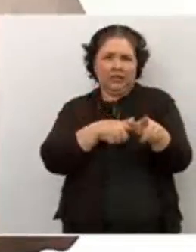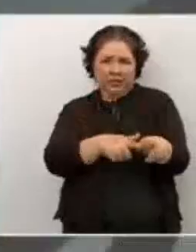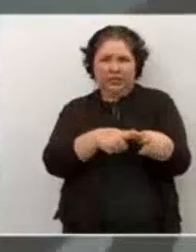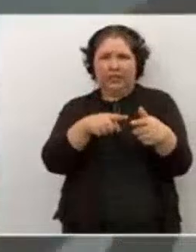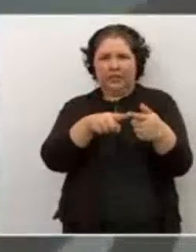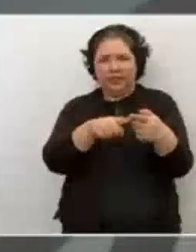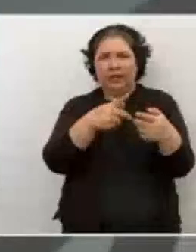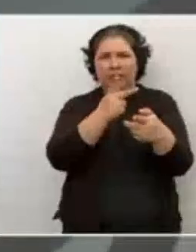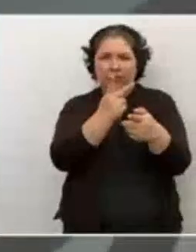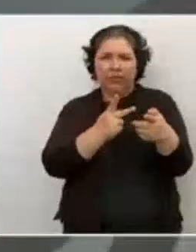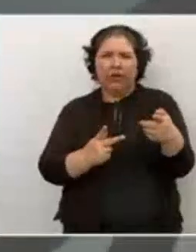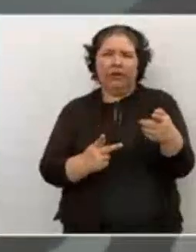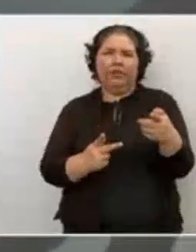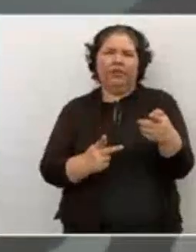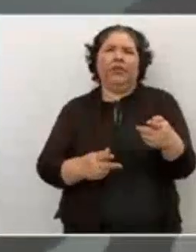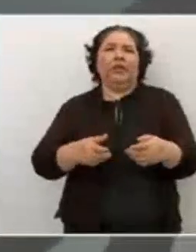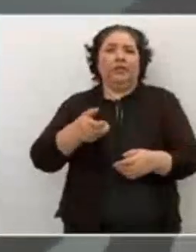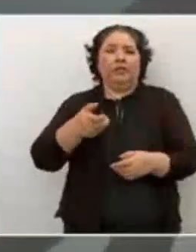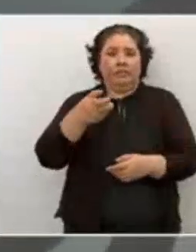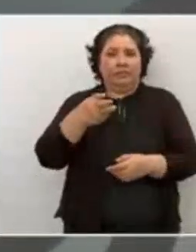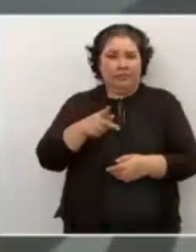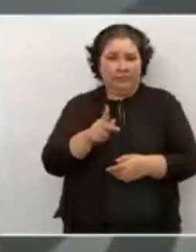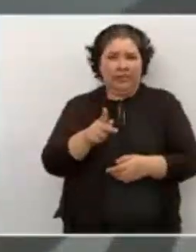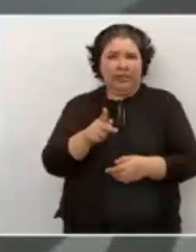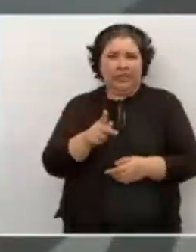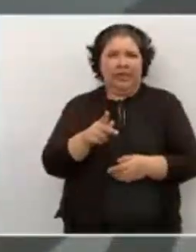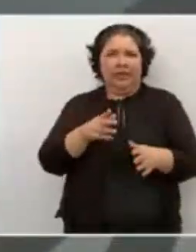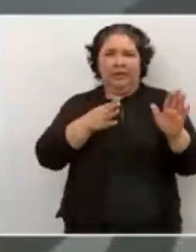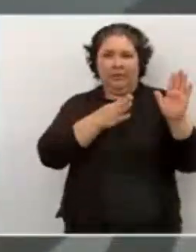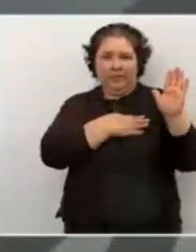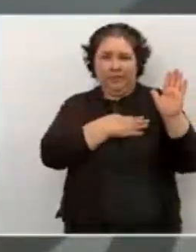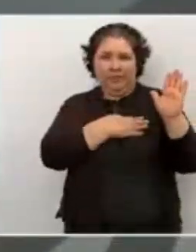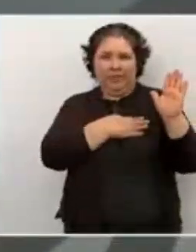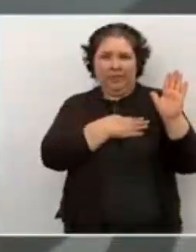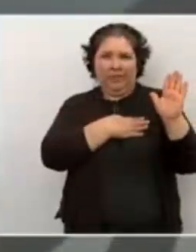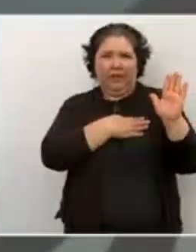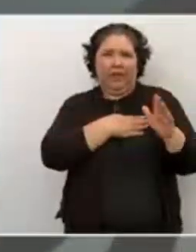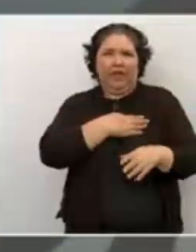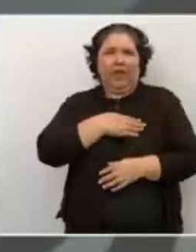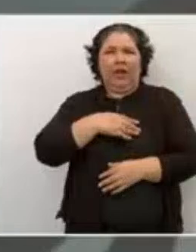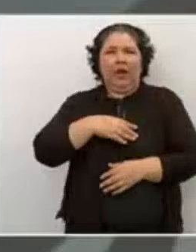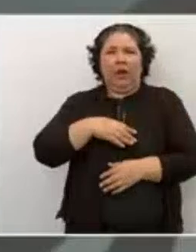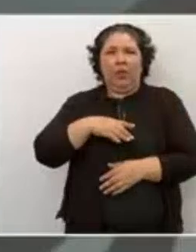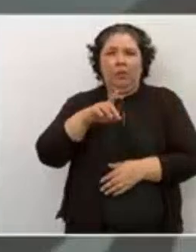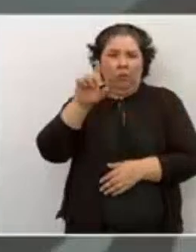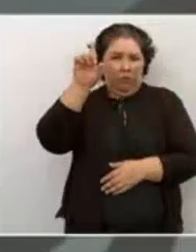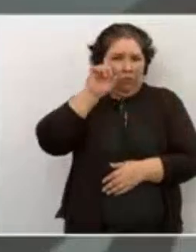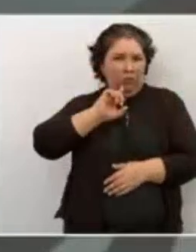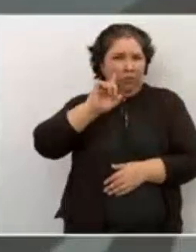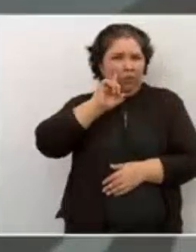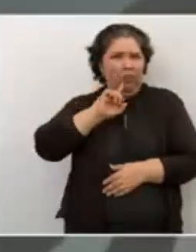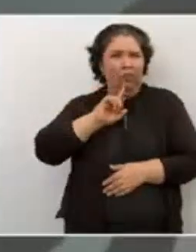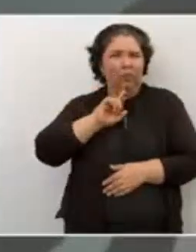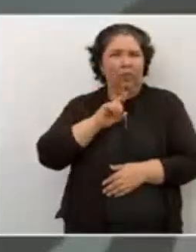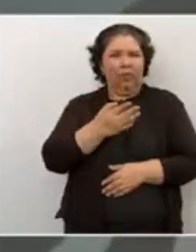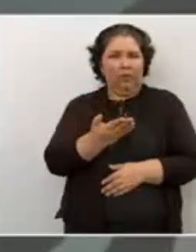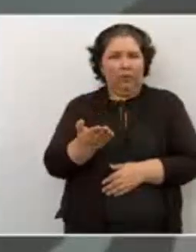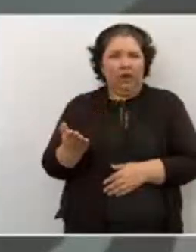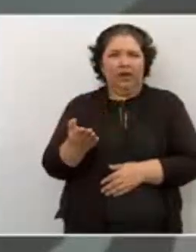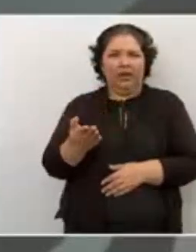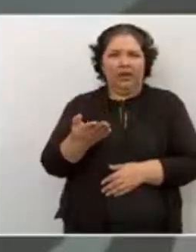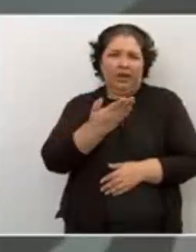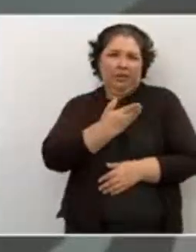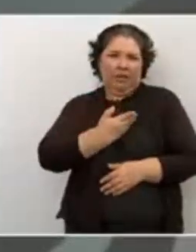programas. Pero también hizo un compromiso con las mujeres, porque ella lo afirmó,